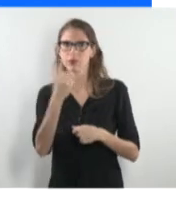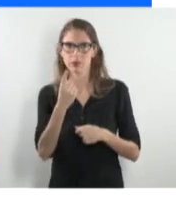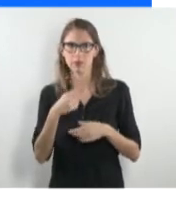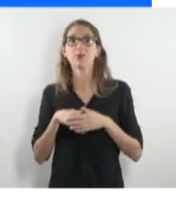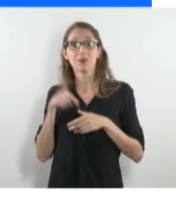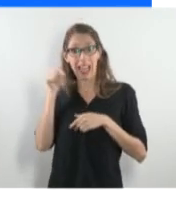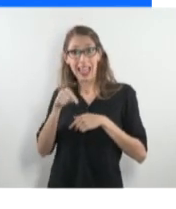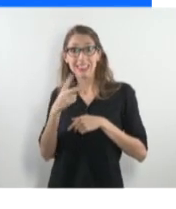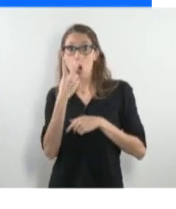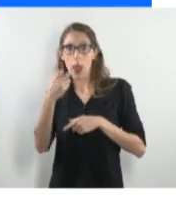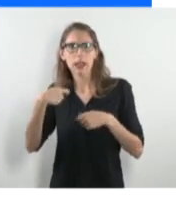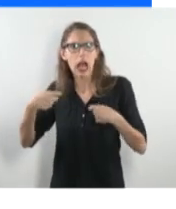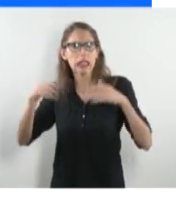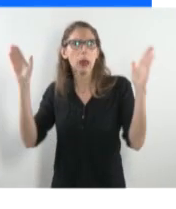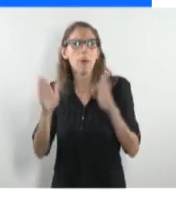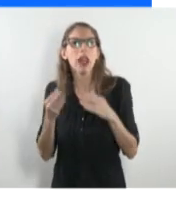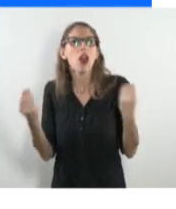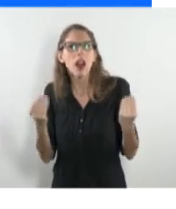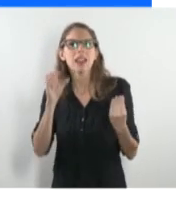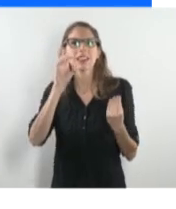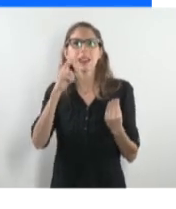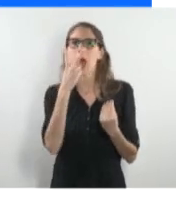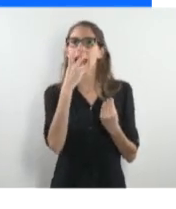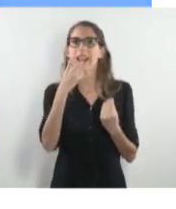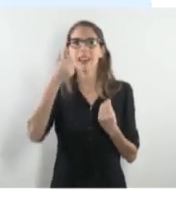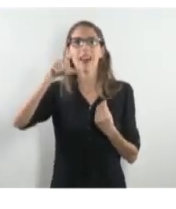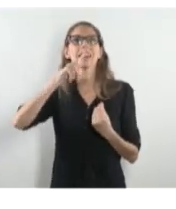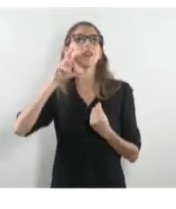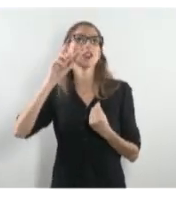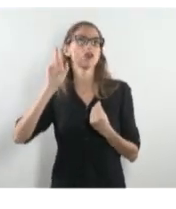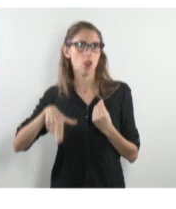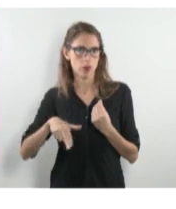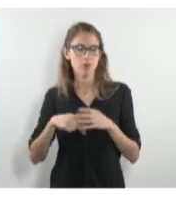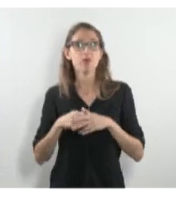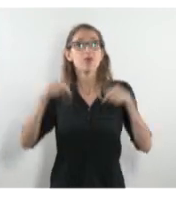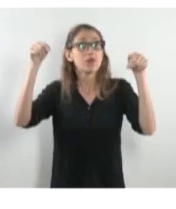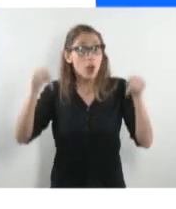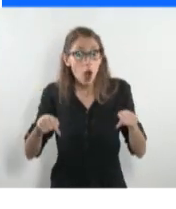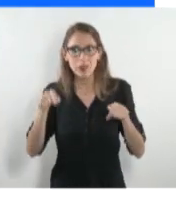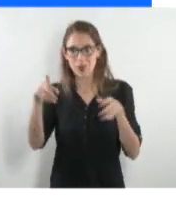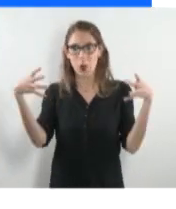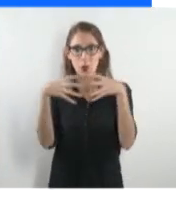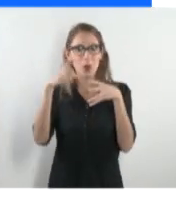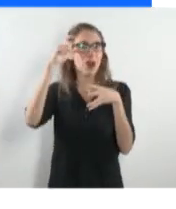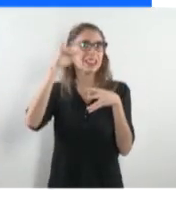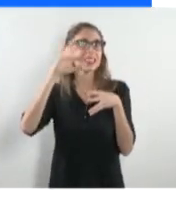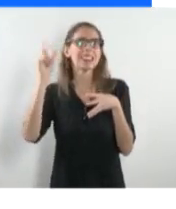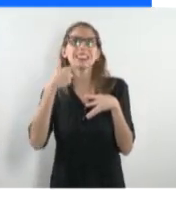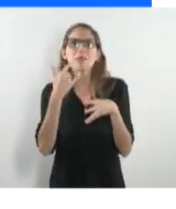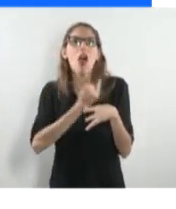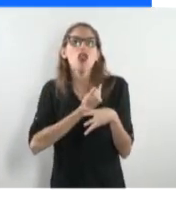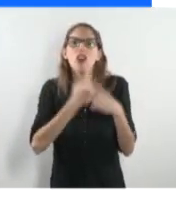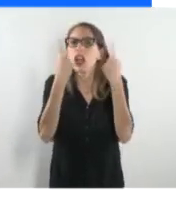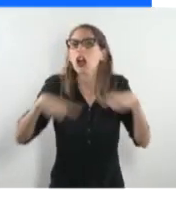barrera energética se la llama energía de activación. Hoy en día las enzimas se emplean en una gran variedad de